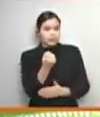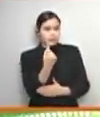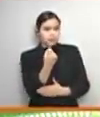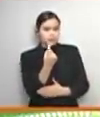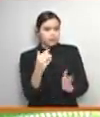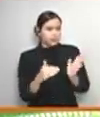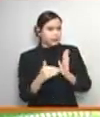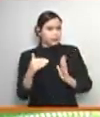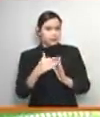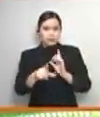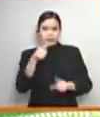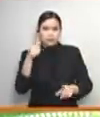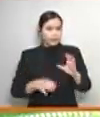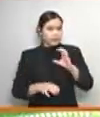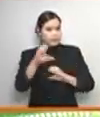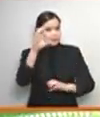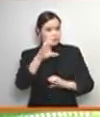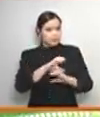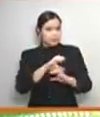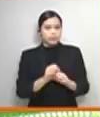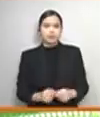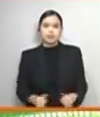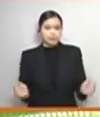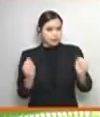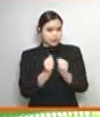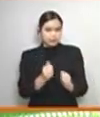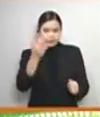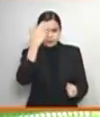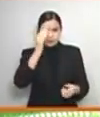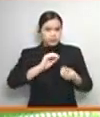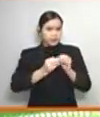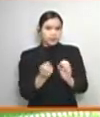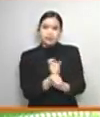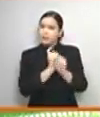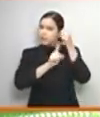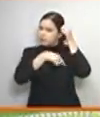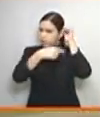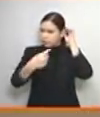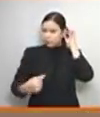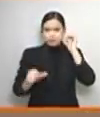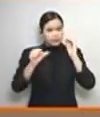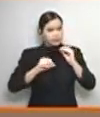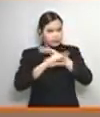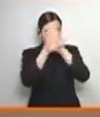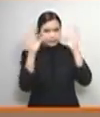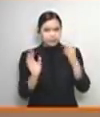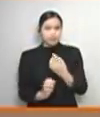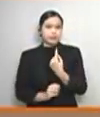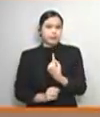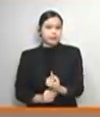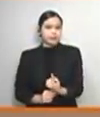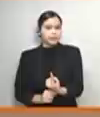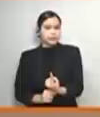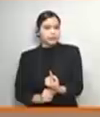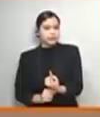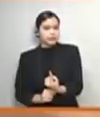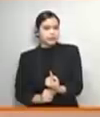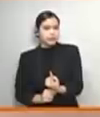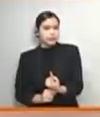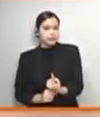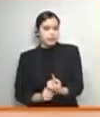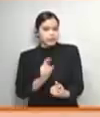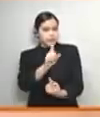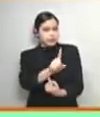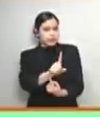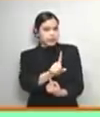de lempiras con tu jugada doble. Acompáñame a conocer el número afortunado en la diaria para esta mañana, primer dígito. Y este es el